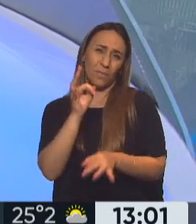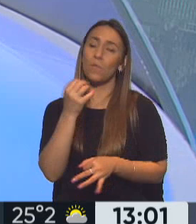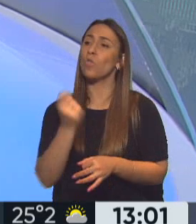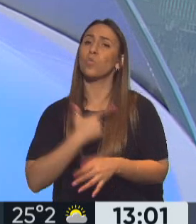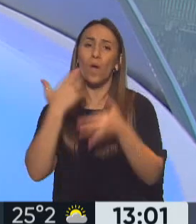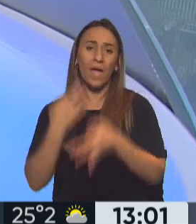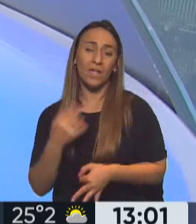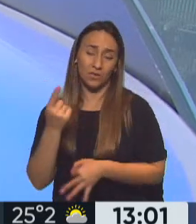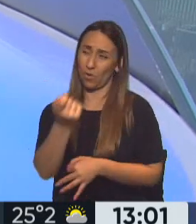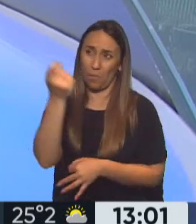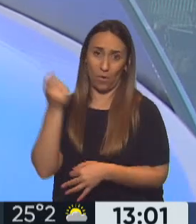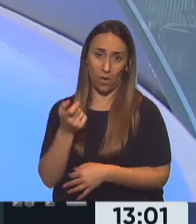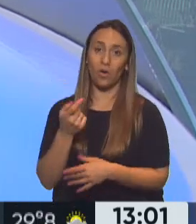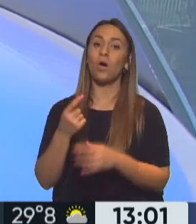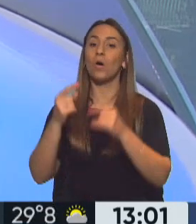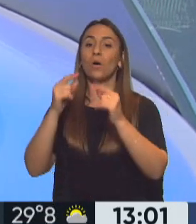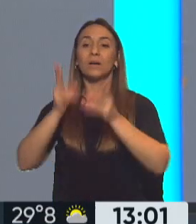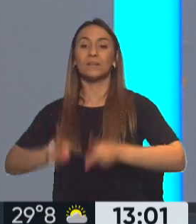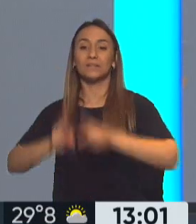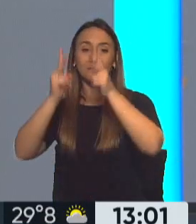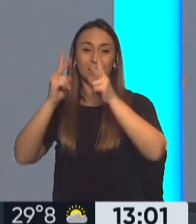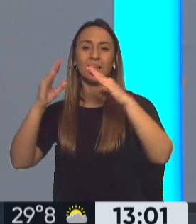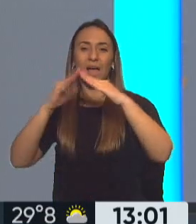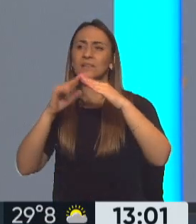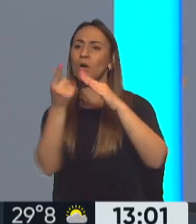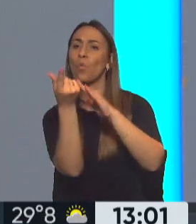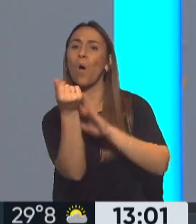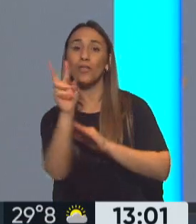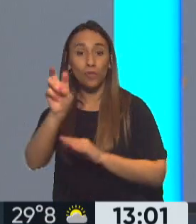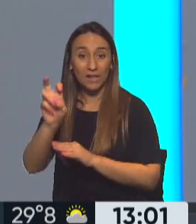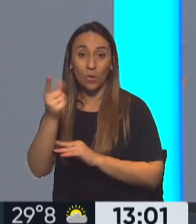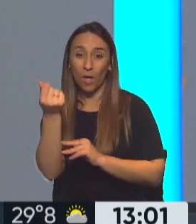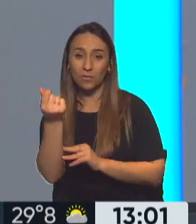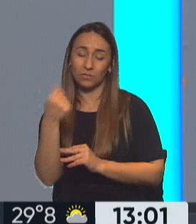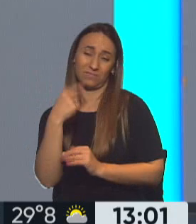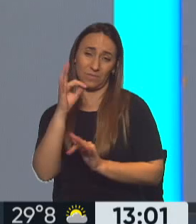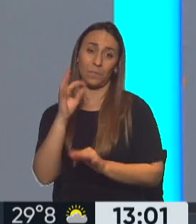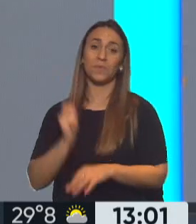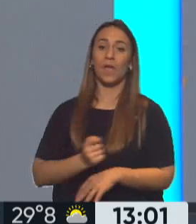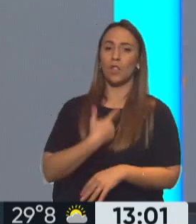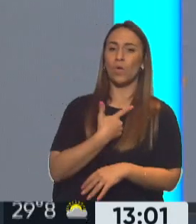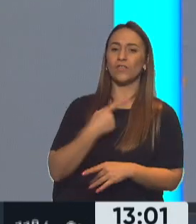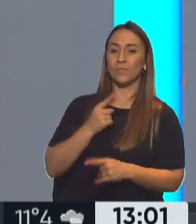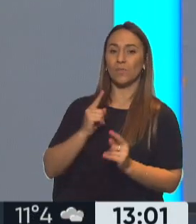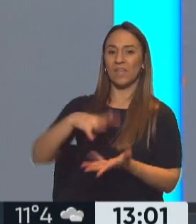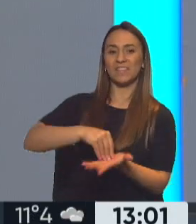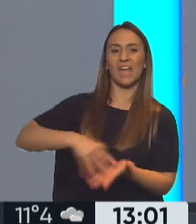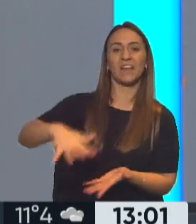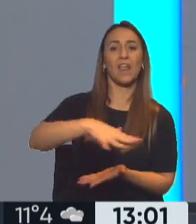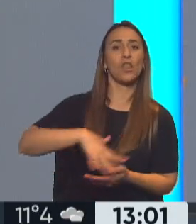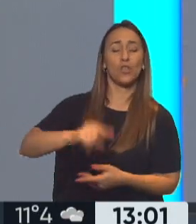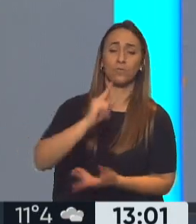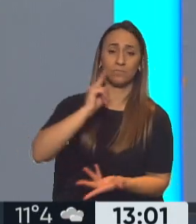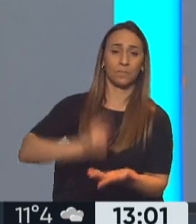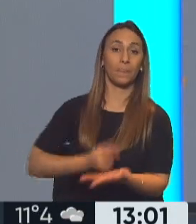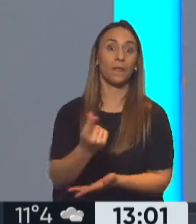sabemos que no le ponen el número a la propiedad. El número a la propiedad sabemos que los ponen, por sobre todas las cosas, los dueños del ladrillo, que esto no es lo que se está hablando muchas veces